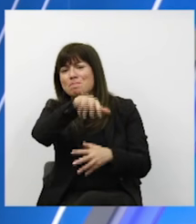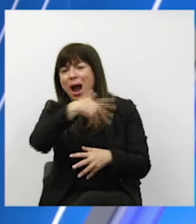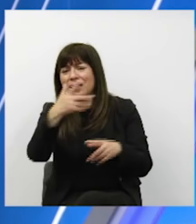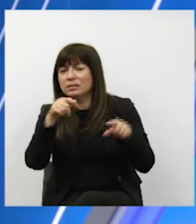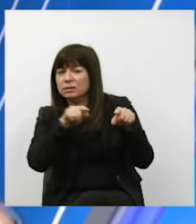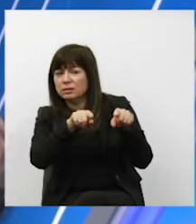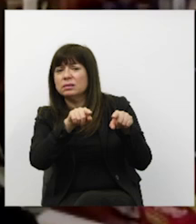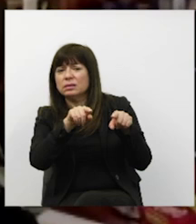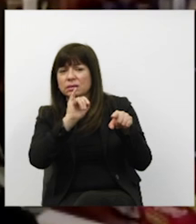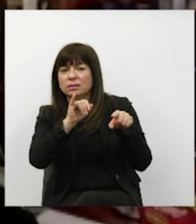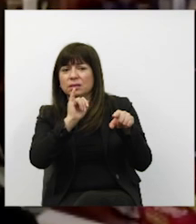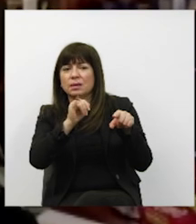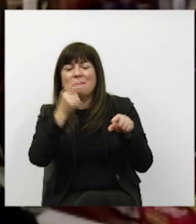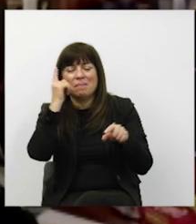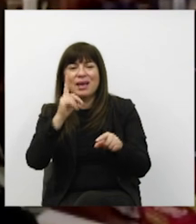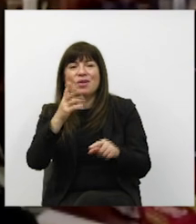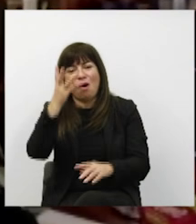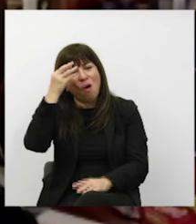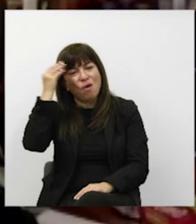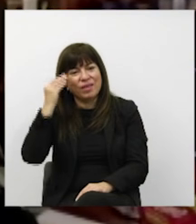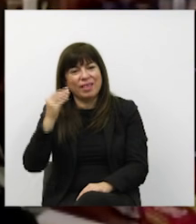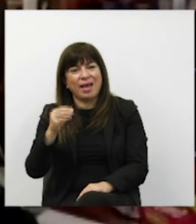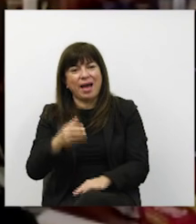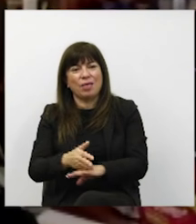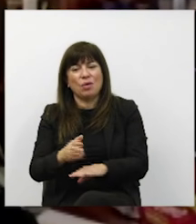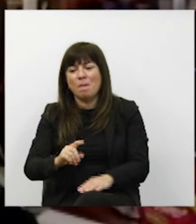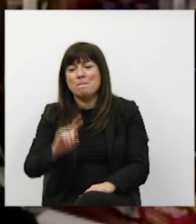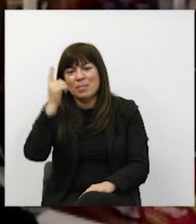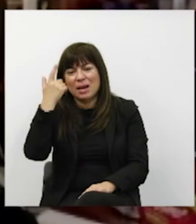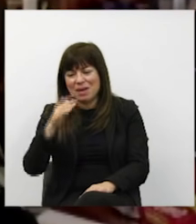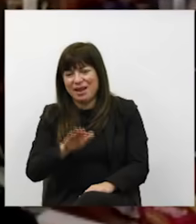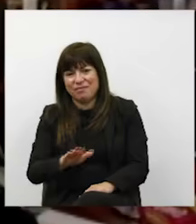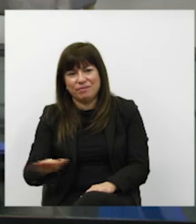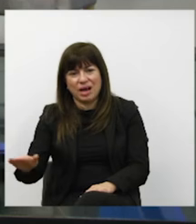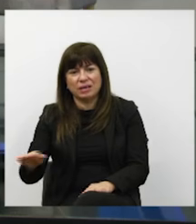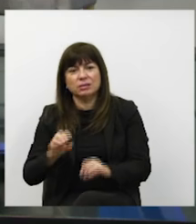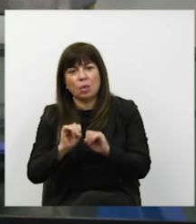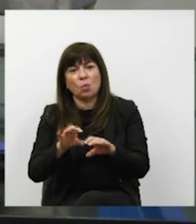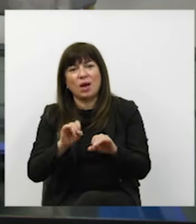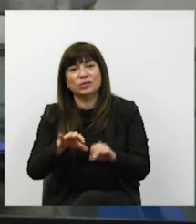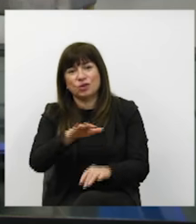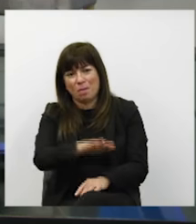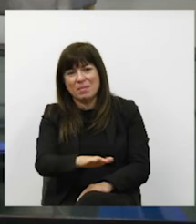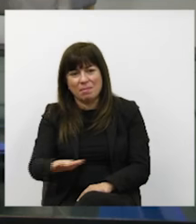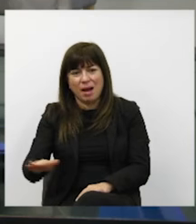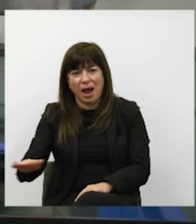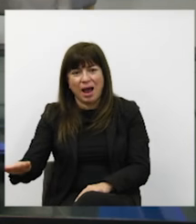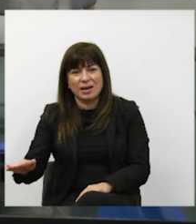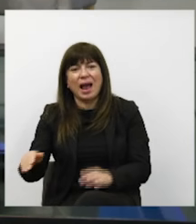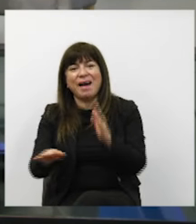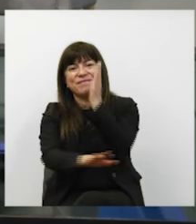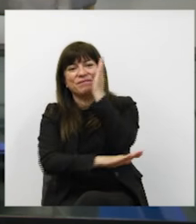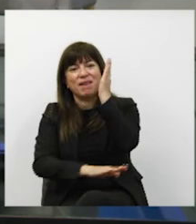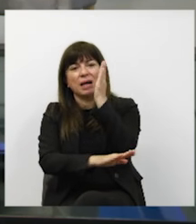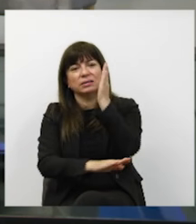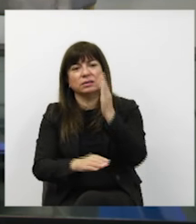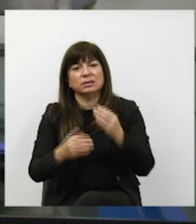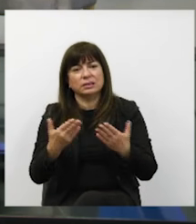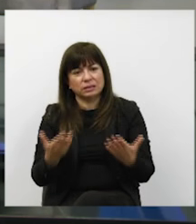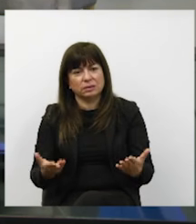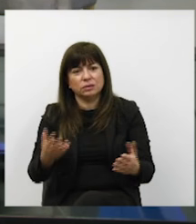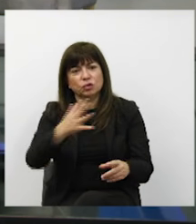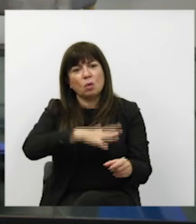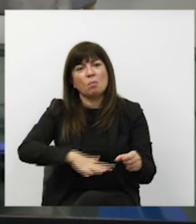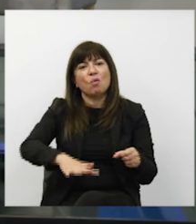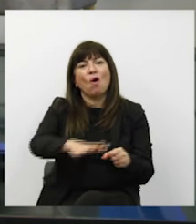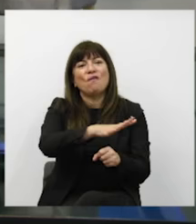en lo último tiempo de la primera infancia, de la educación primaria, que es donde realmente vamos a generar las bases para que esta